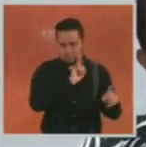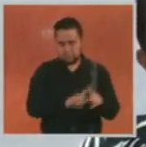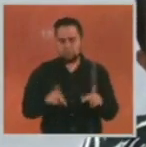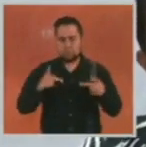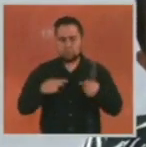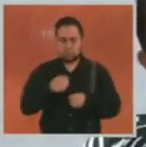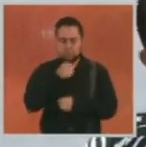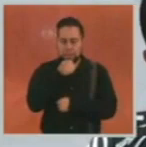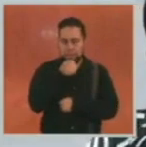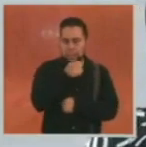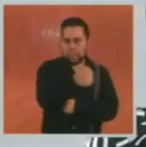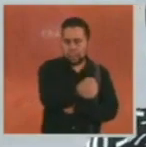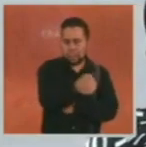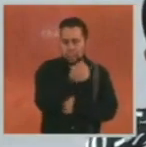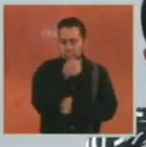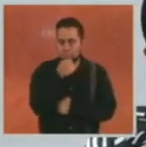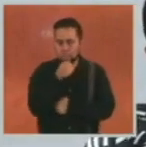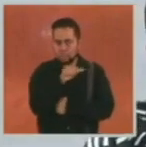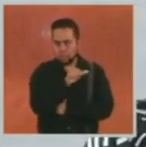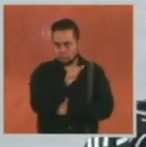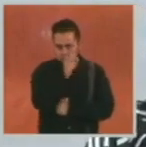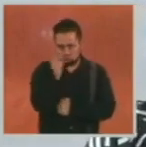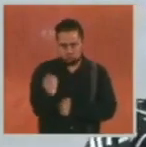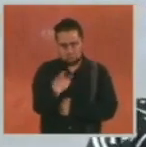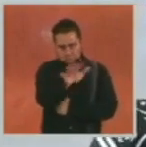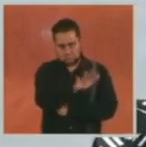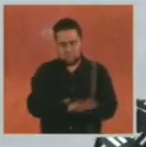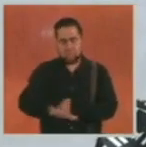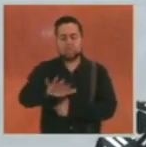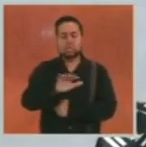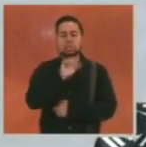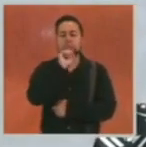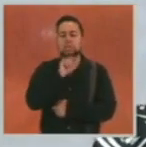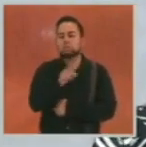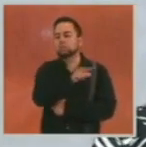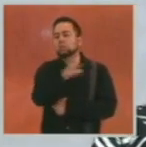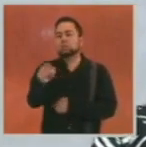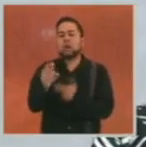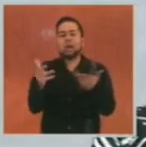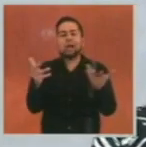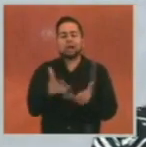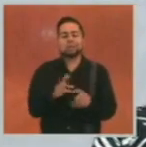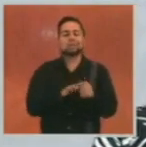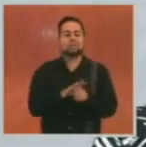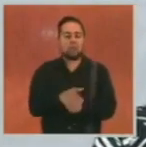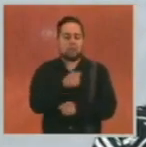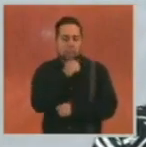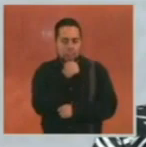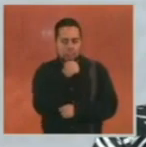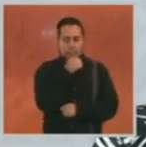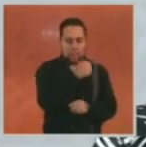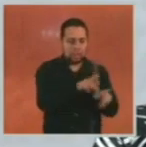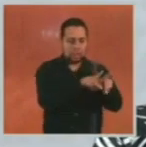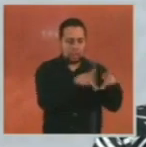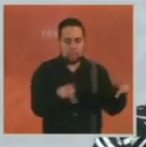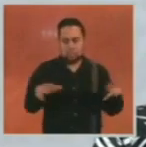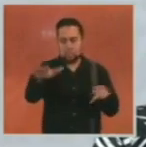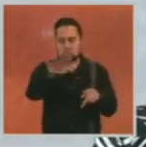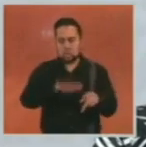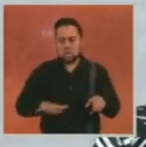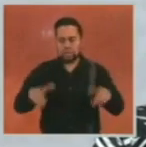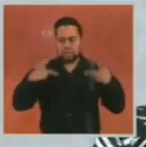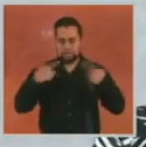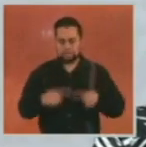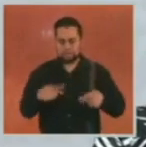los periodistas a ustedes a los que hacen posible que nuestro pueblo